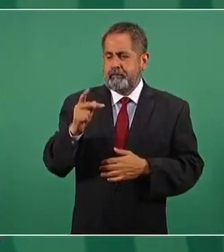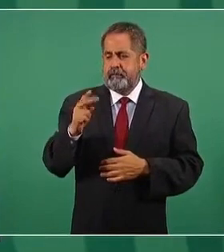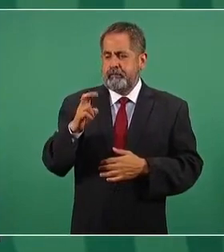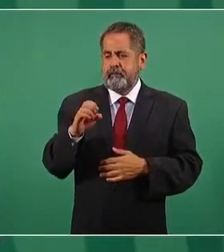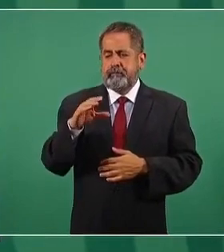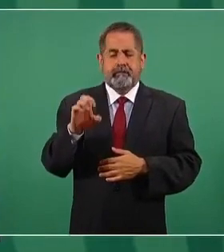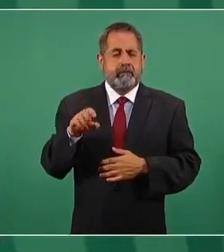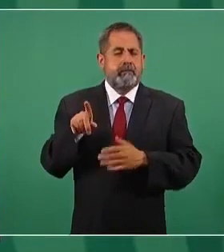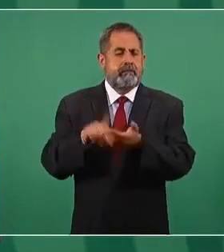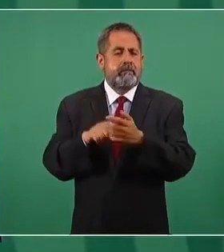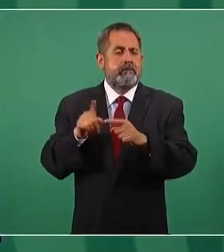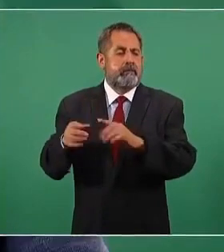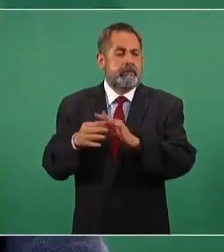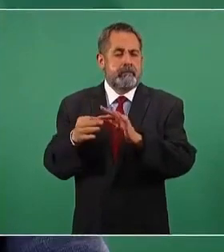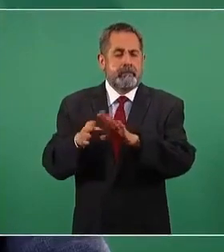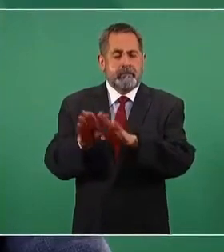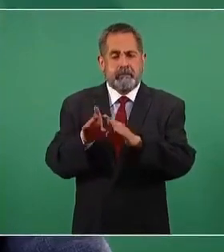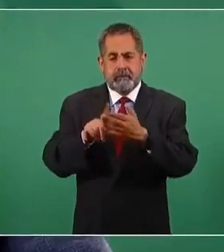es el